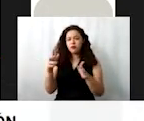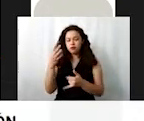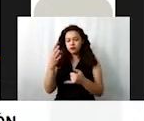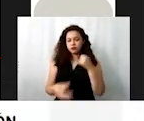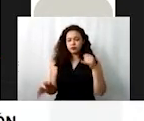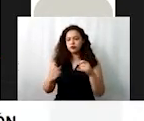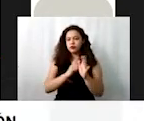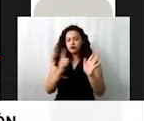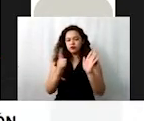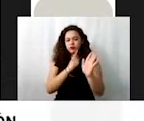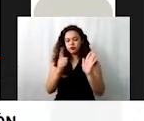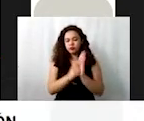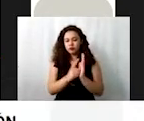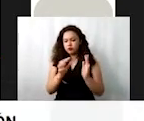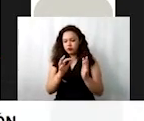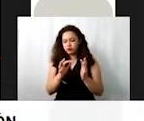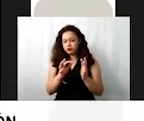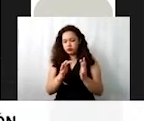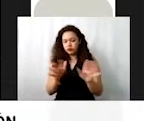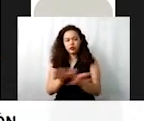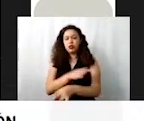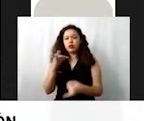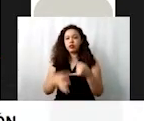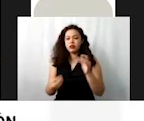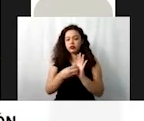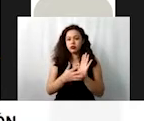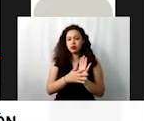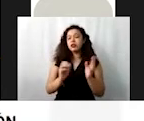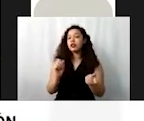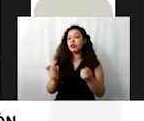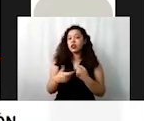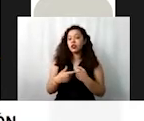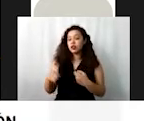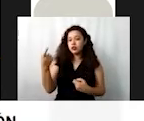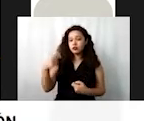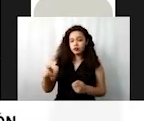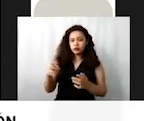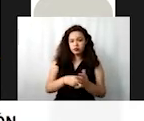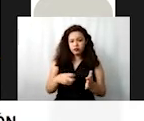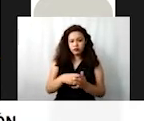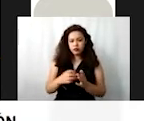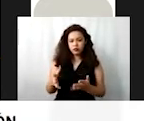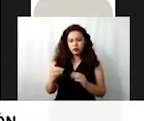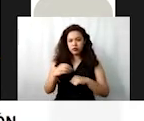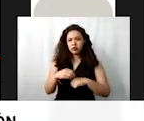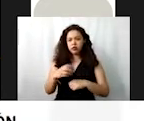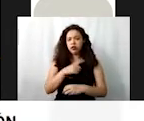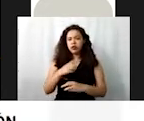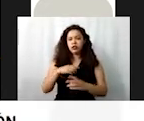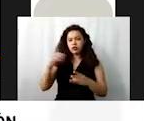ley, algún transitorio, etc. Entonces, cualquier ordenamiento que sufra modificaciones posteriores se deberá